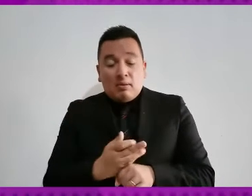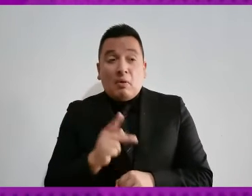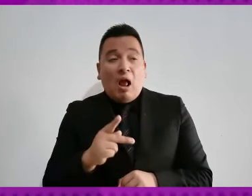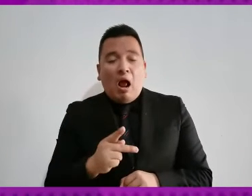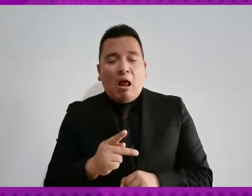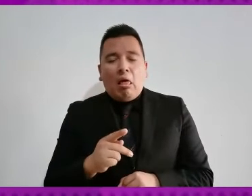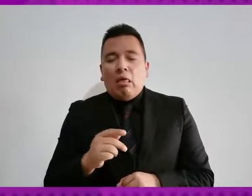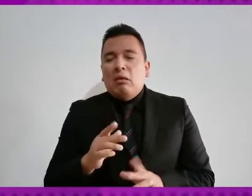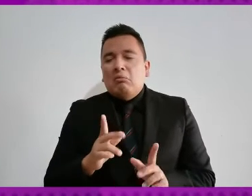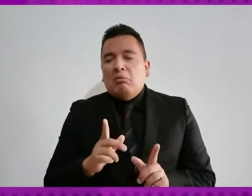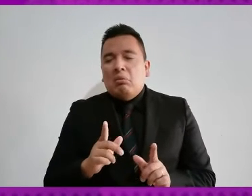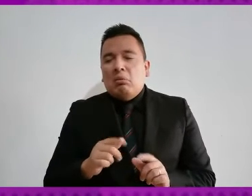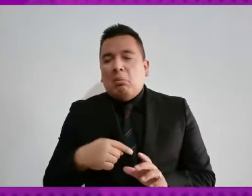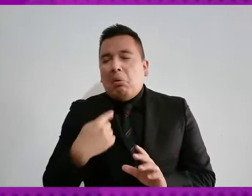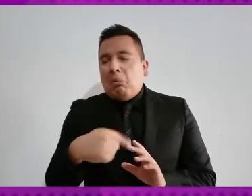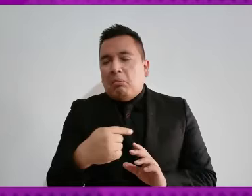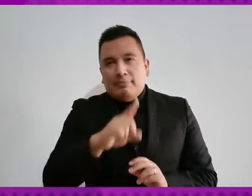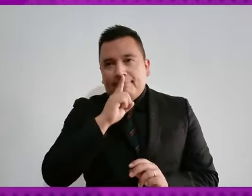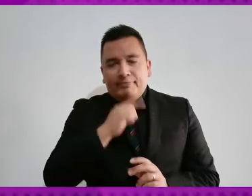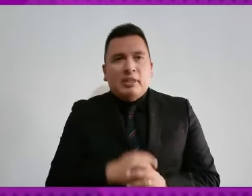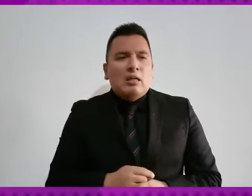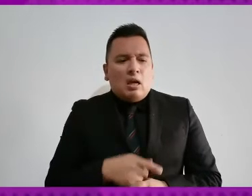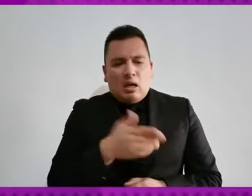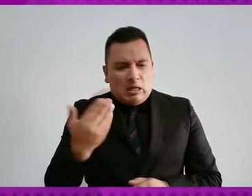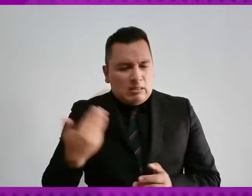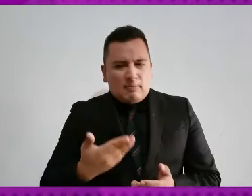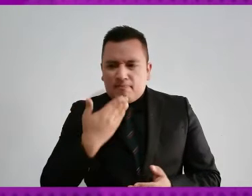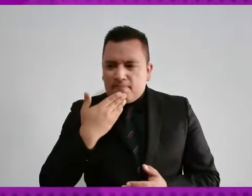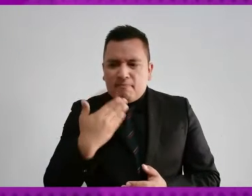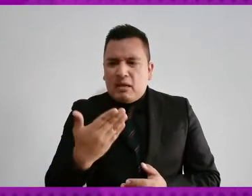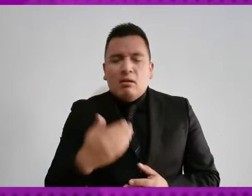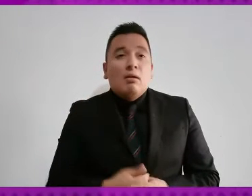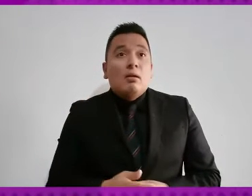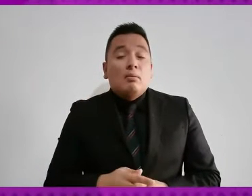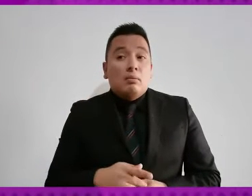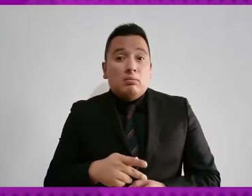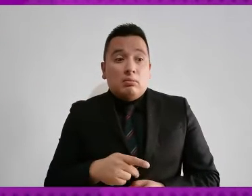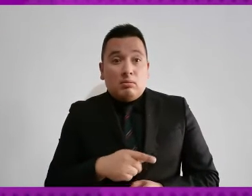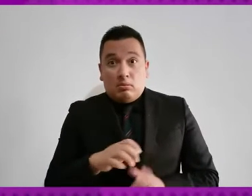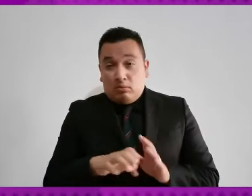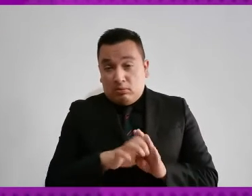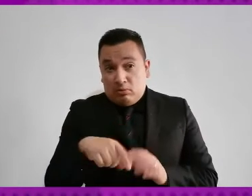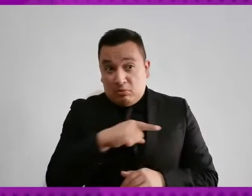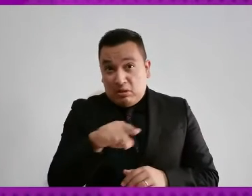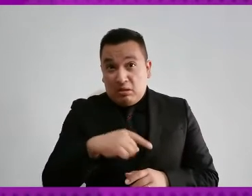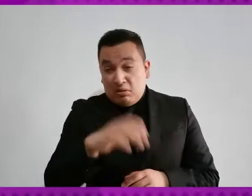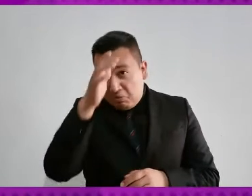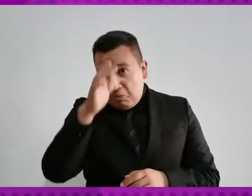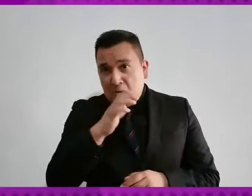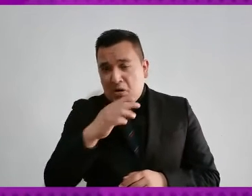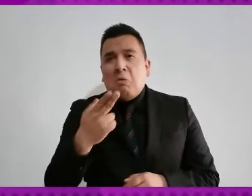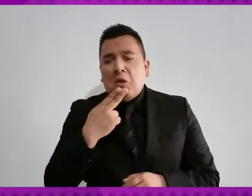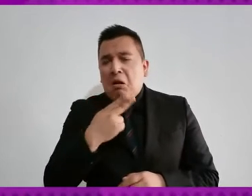áreas de oportunidad donde se tienen que hacer. Se cumplió muy bien, los protocolos sanitarios salieron. Yo te diría, ustedes también son pioneros del